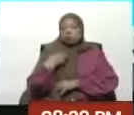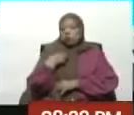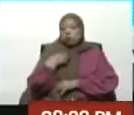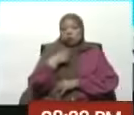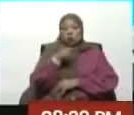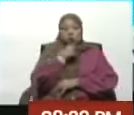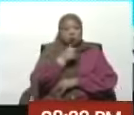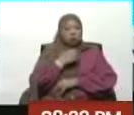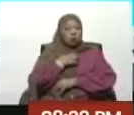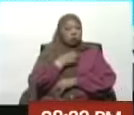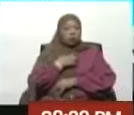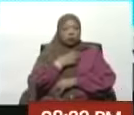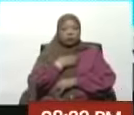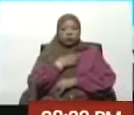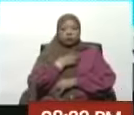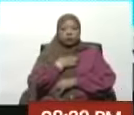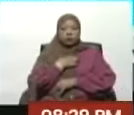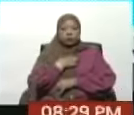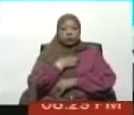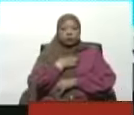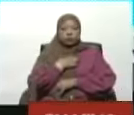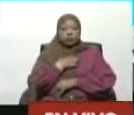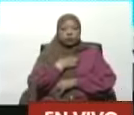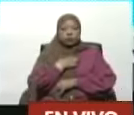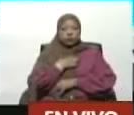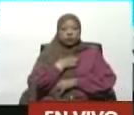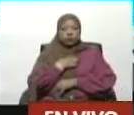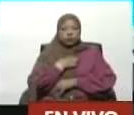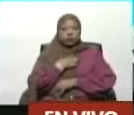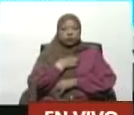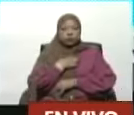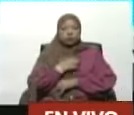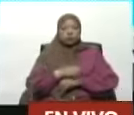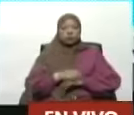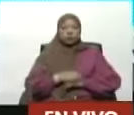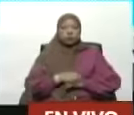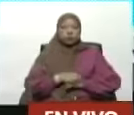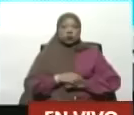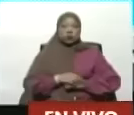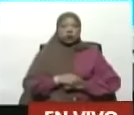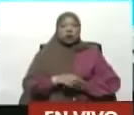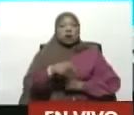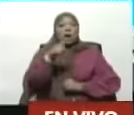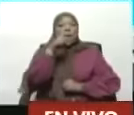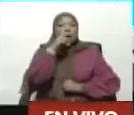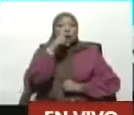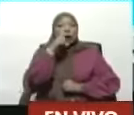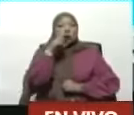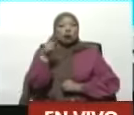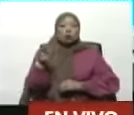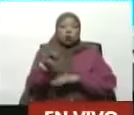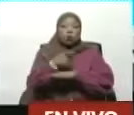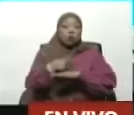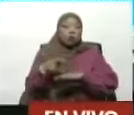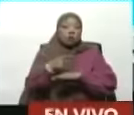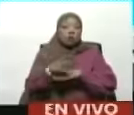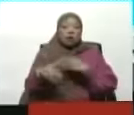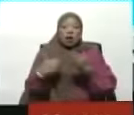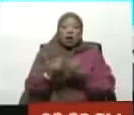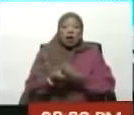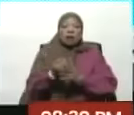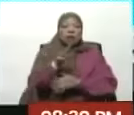Lo dicen. No, este Maduro y este gobierno no llega al 28 de